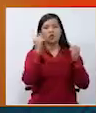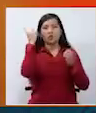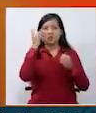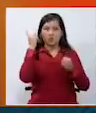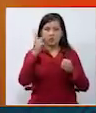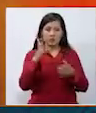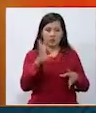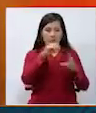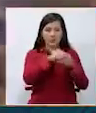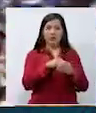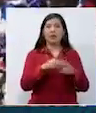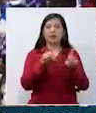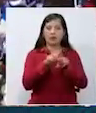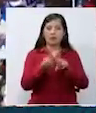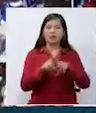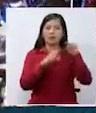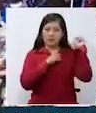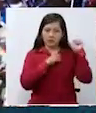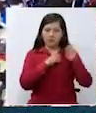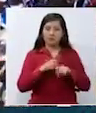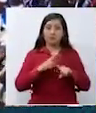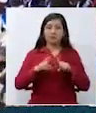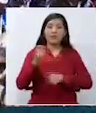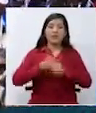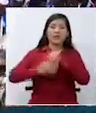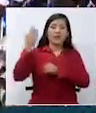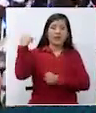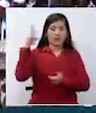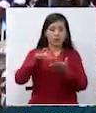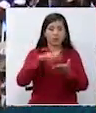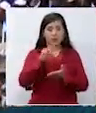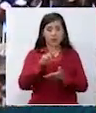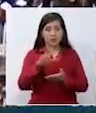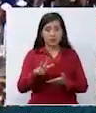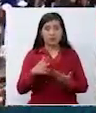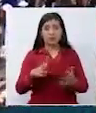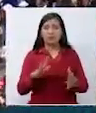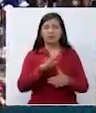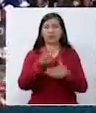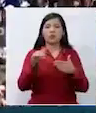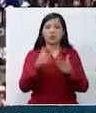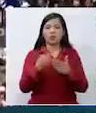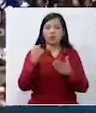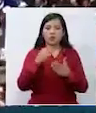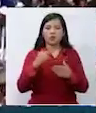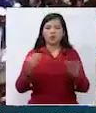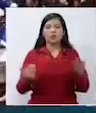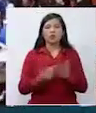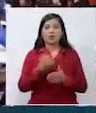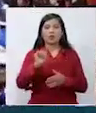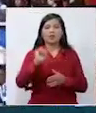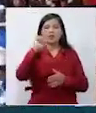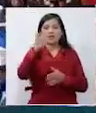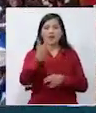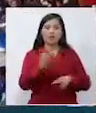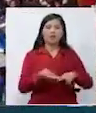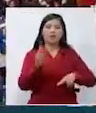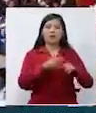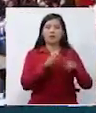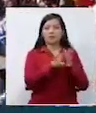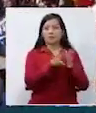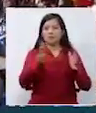está el MAS y PCP. El año pasado, 2023, hemos hecho nuestra tercera ampliación por